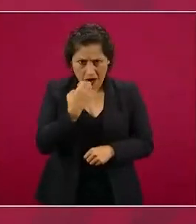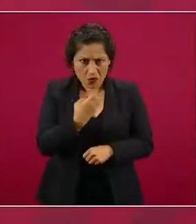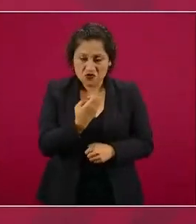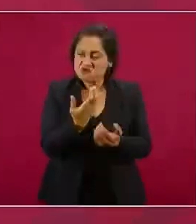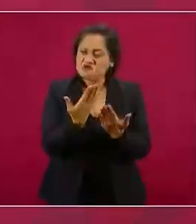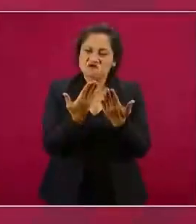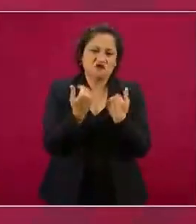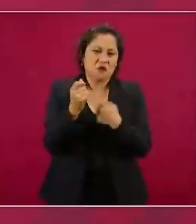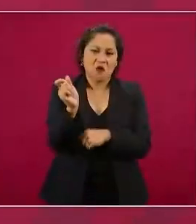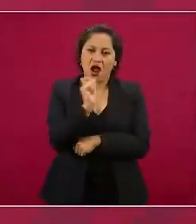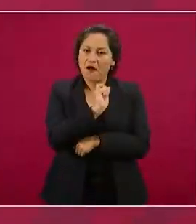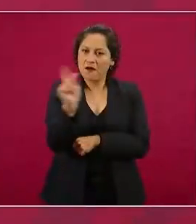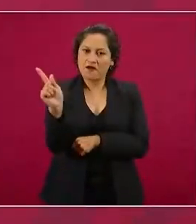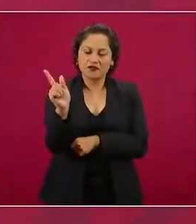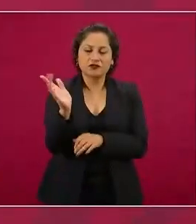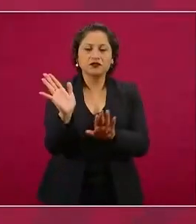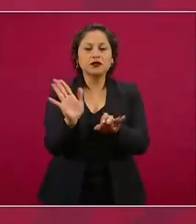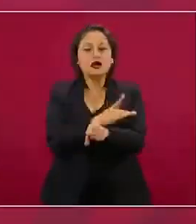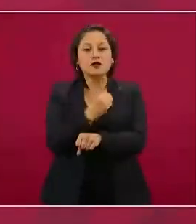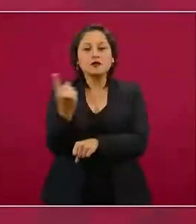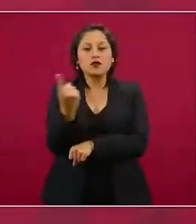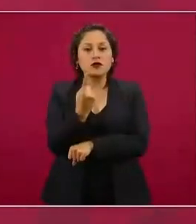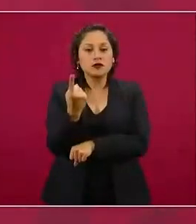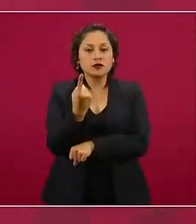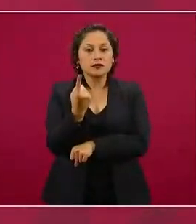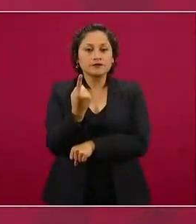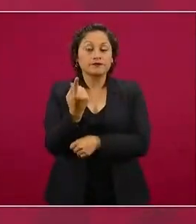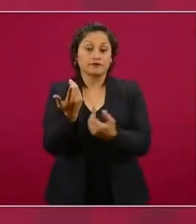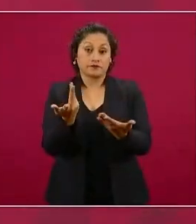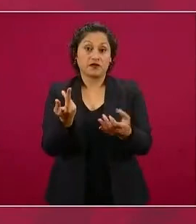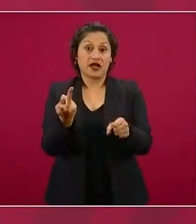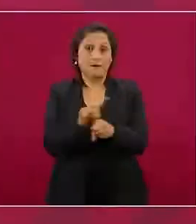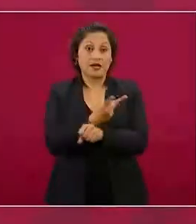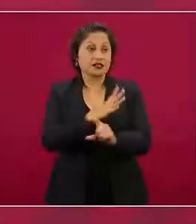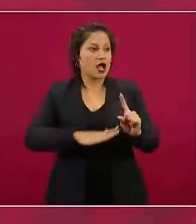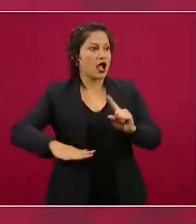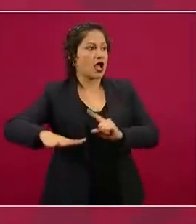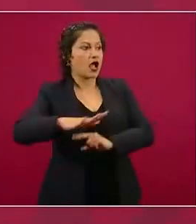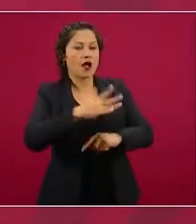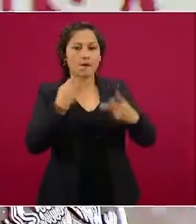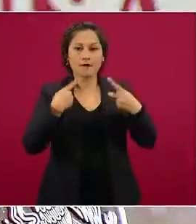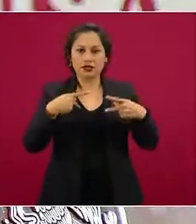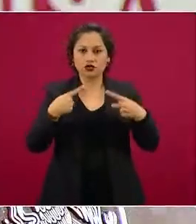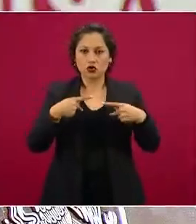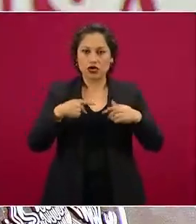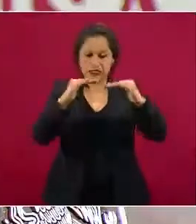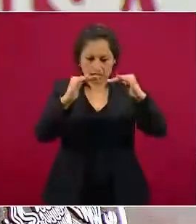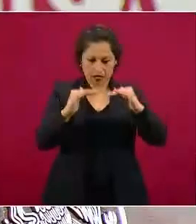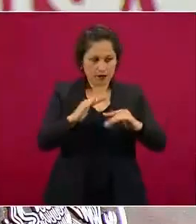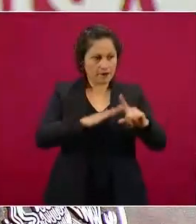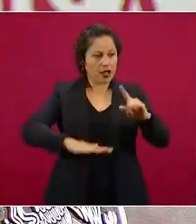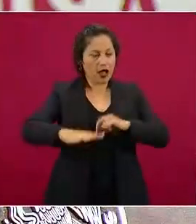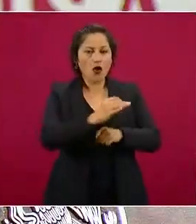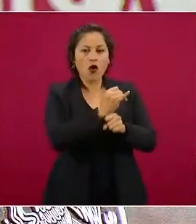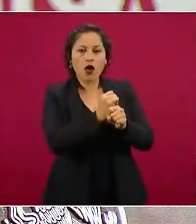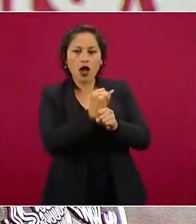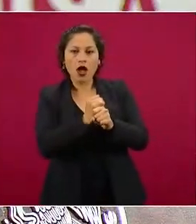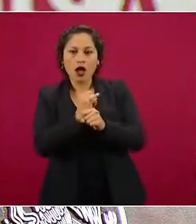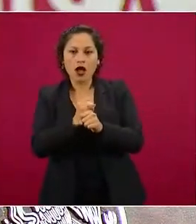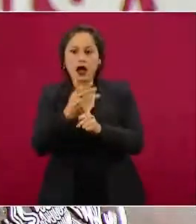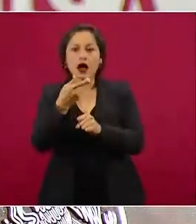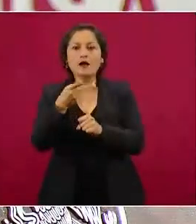porque no medía los actos de corrupción que se